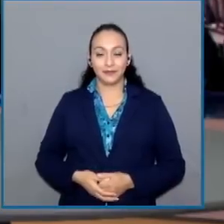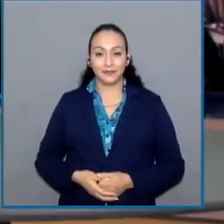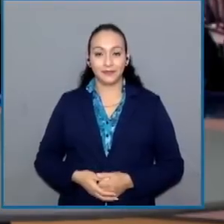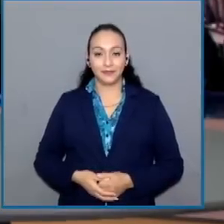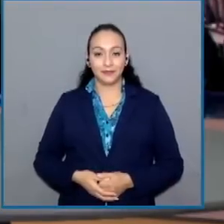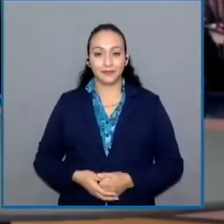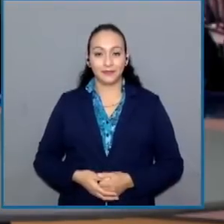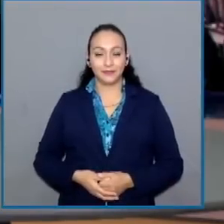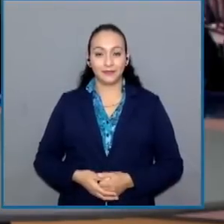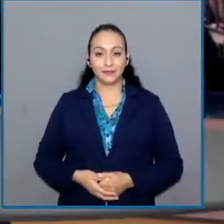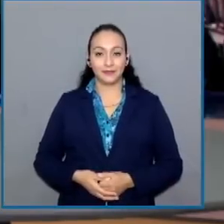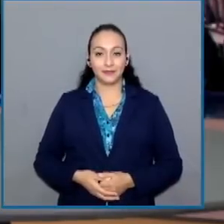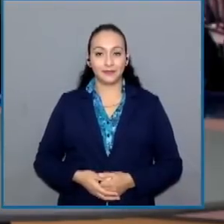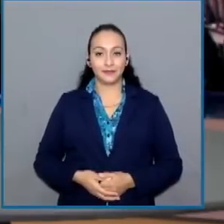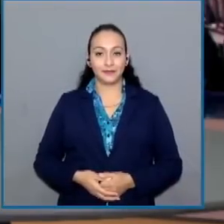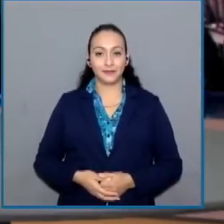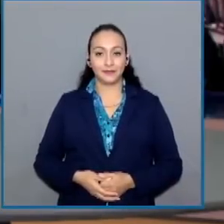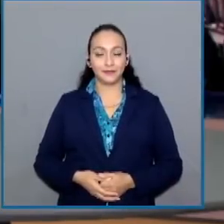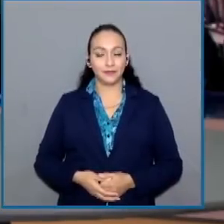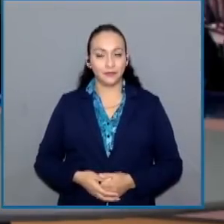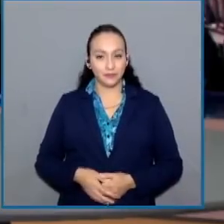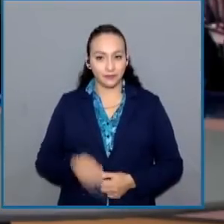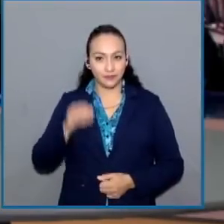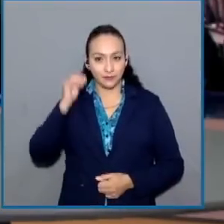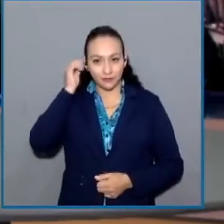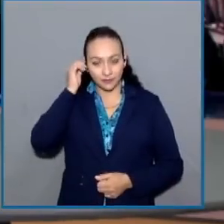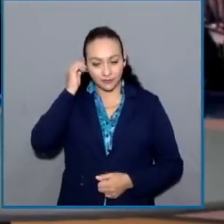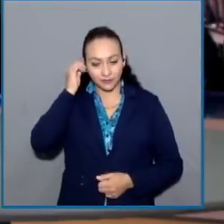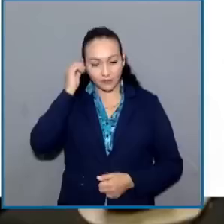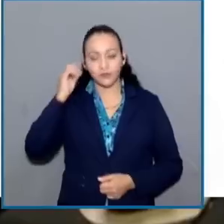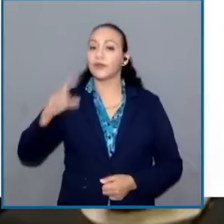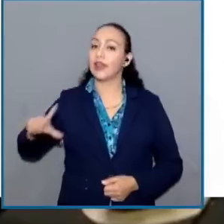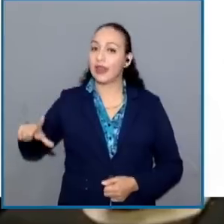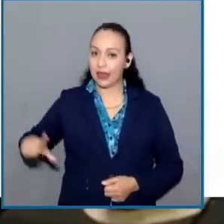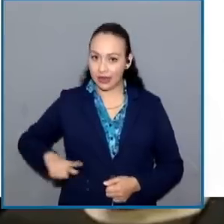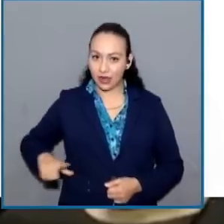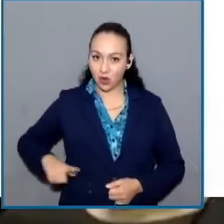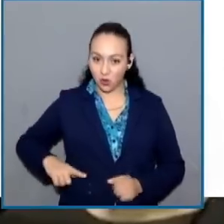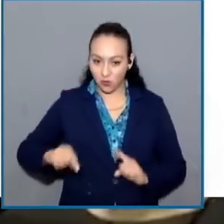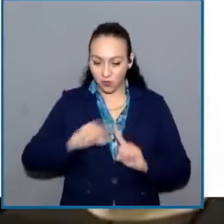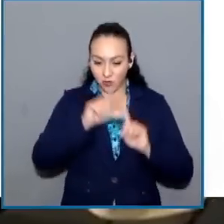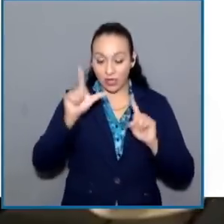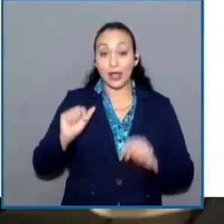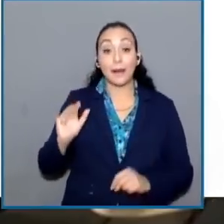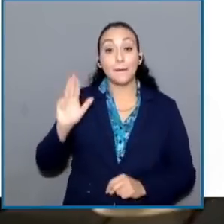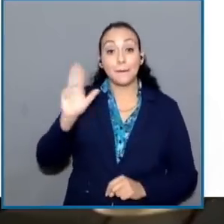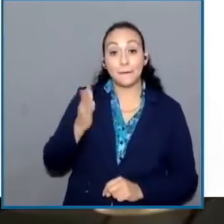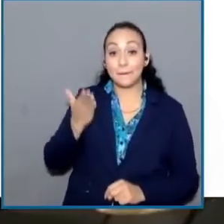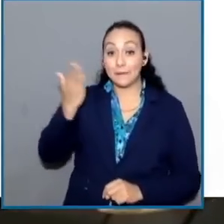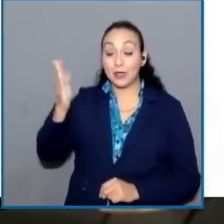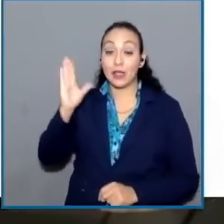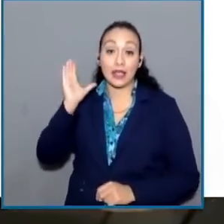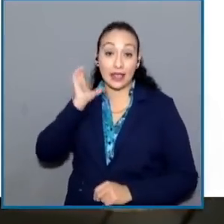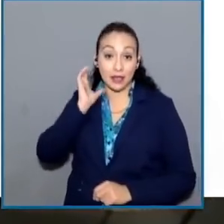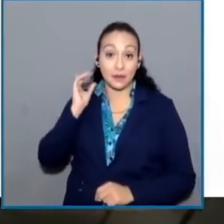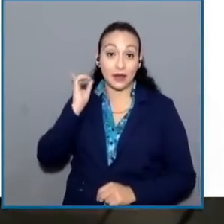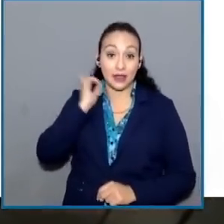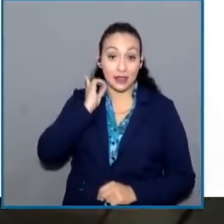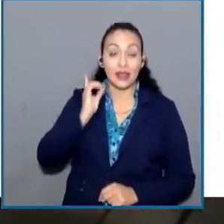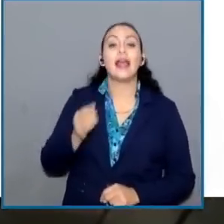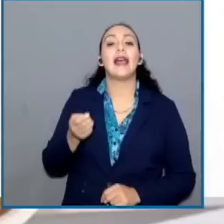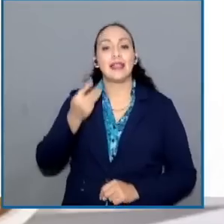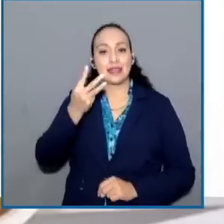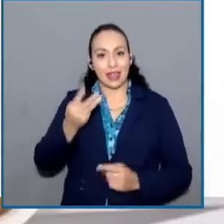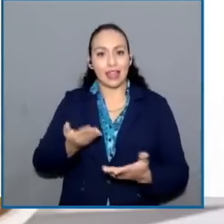Le informamos también que el gobierno federal envió este miércoles a la Cámara de Diputados las 3 iniciativas de leyes secundarias de